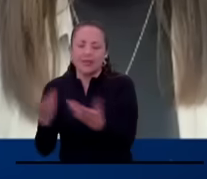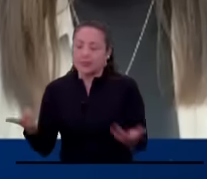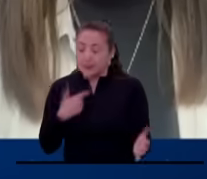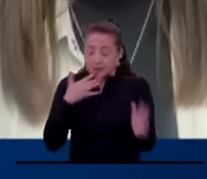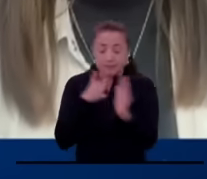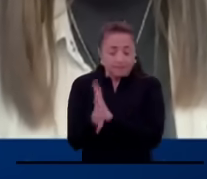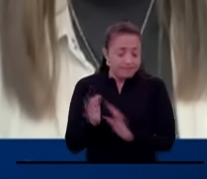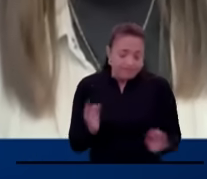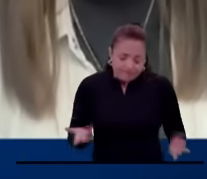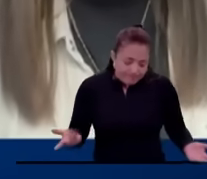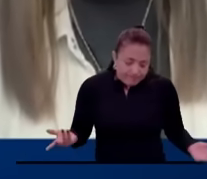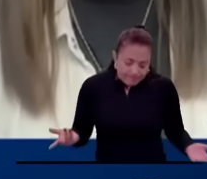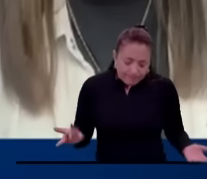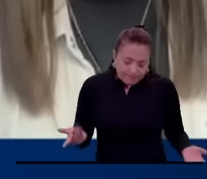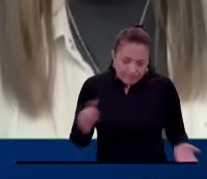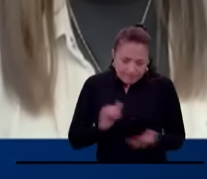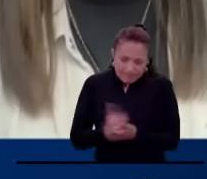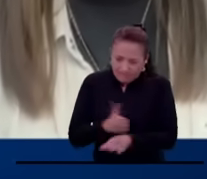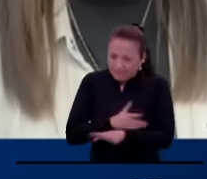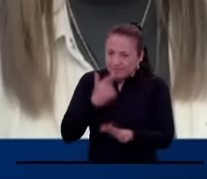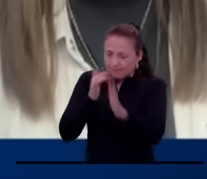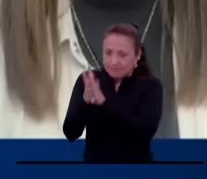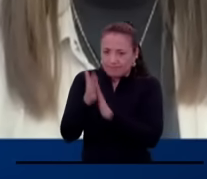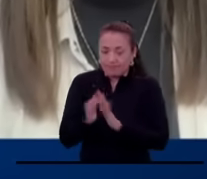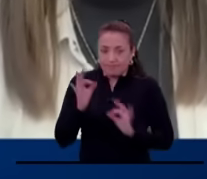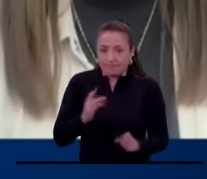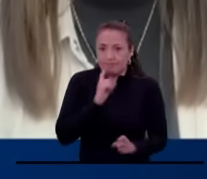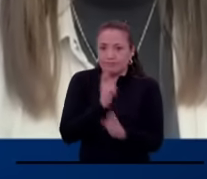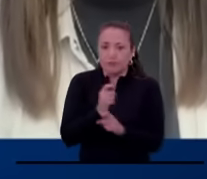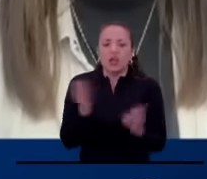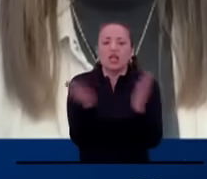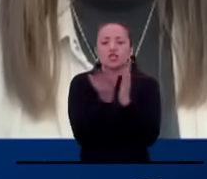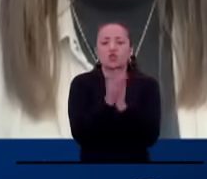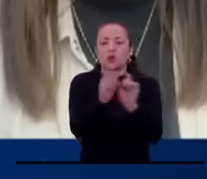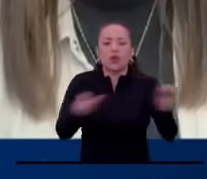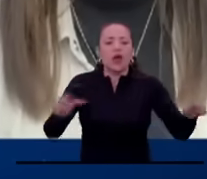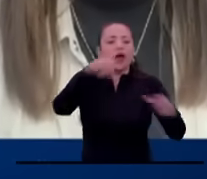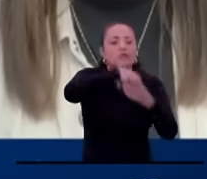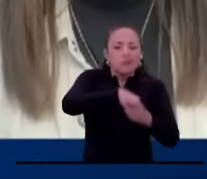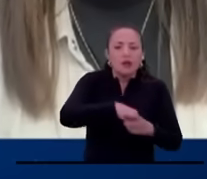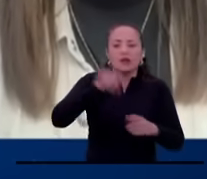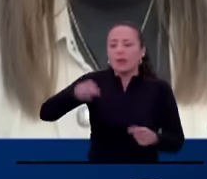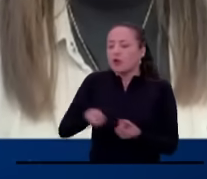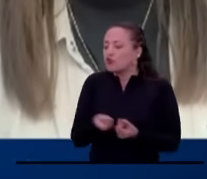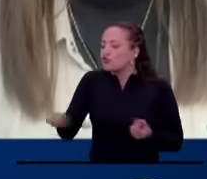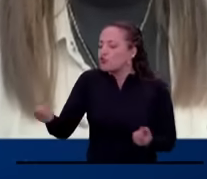complicado porque teníamos todos los estudiantes y la estación de policía pues está un poco cerca de la institución.